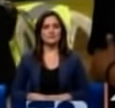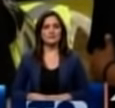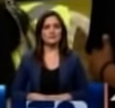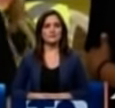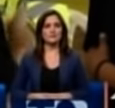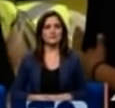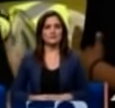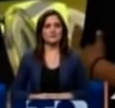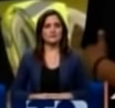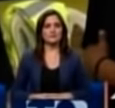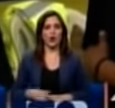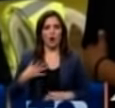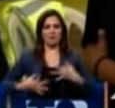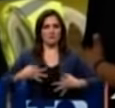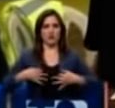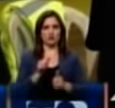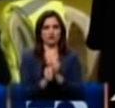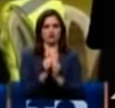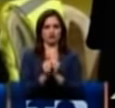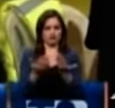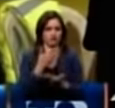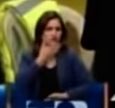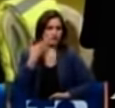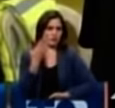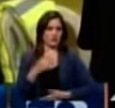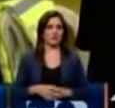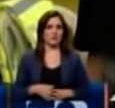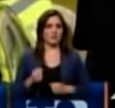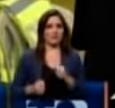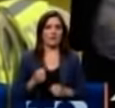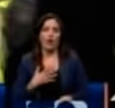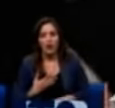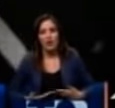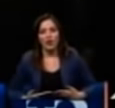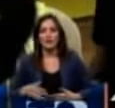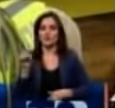poder mejorar el estado físico de ellos para que al momento de una persecución, como lo dije,